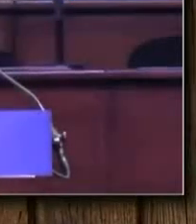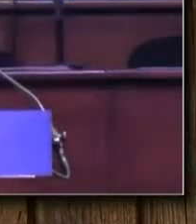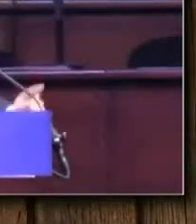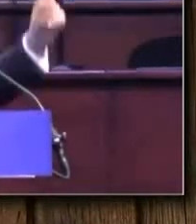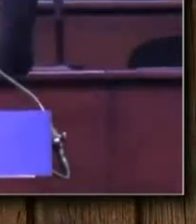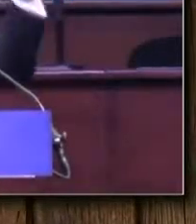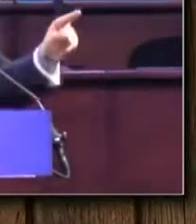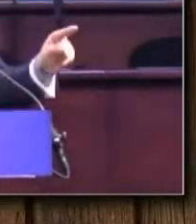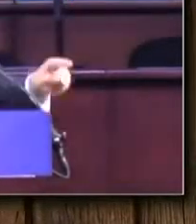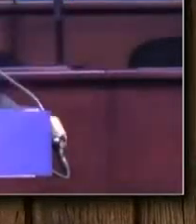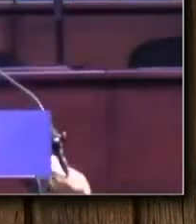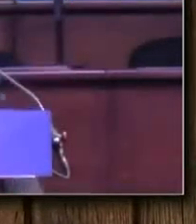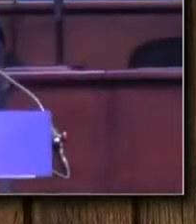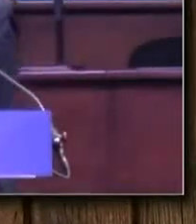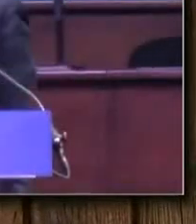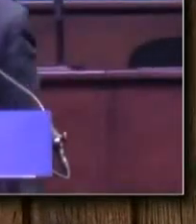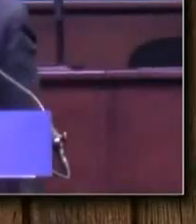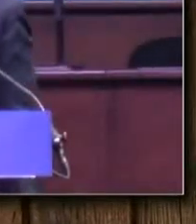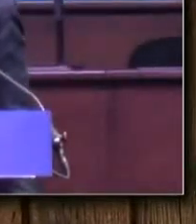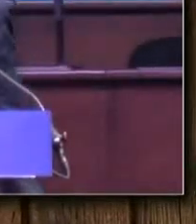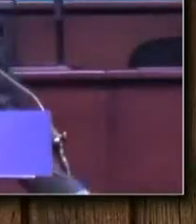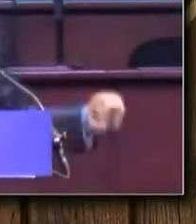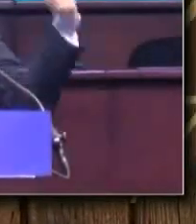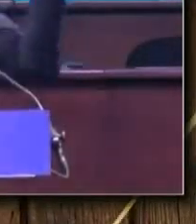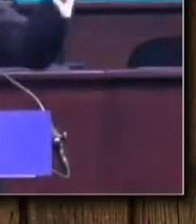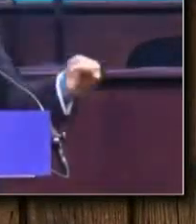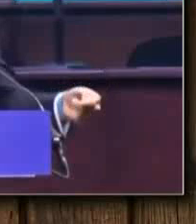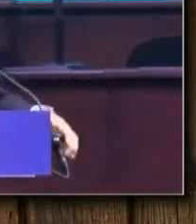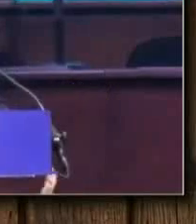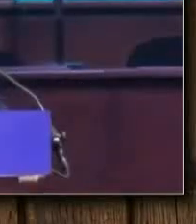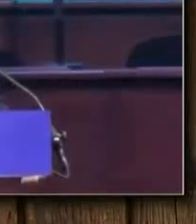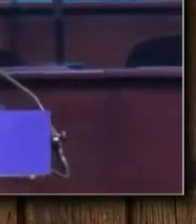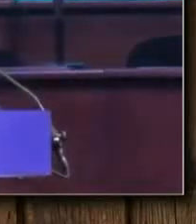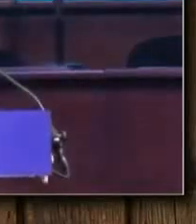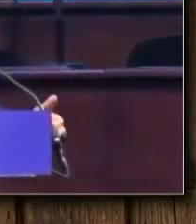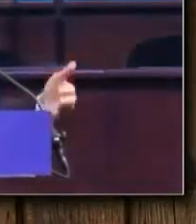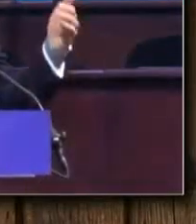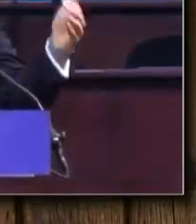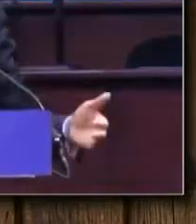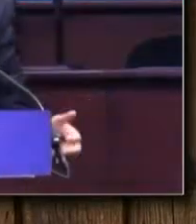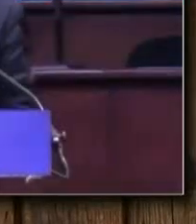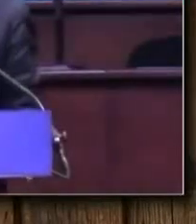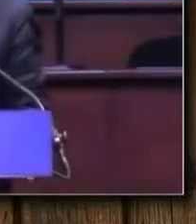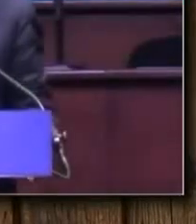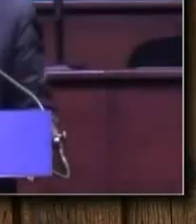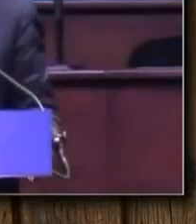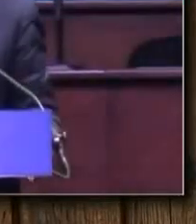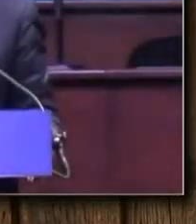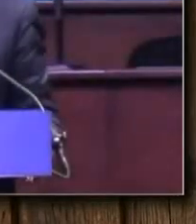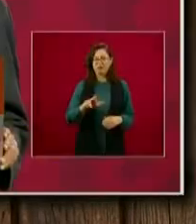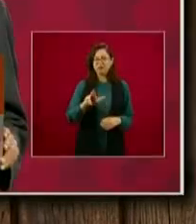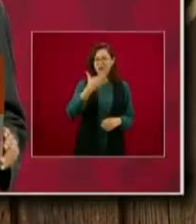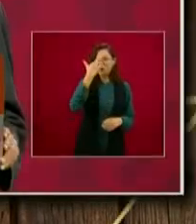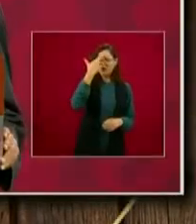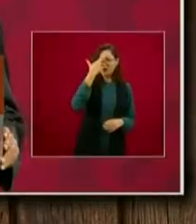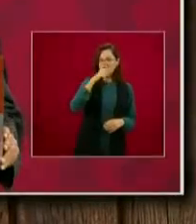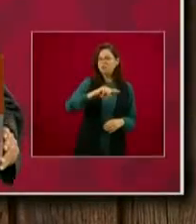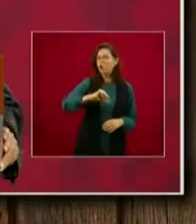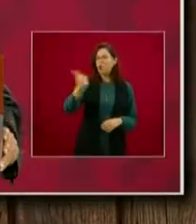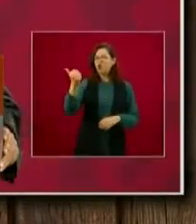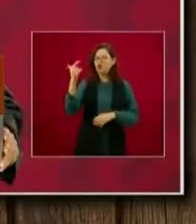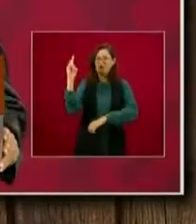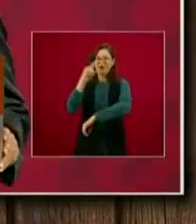al sol. Y hasta una madrina de por medio. Ay, bueno, también de paso. Pero la mamá le presentó a Ramón Moreno, un